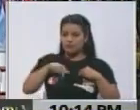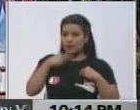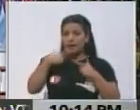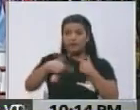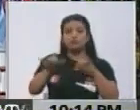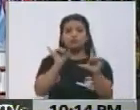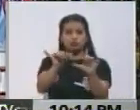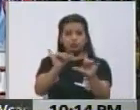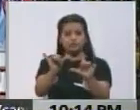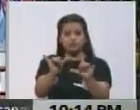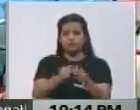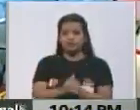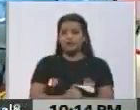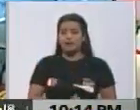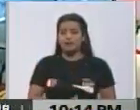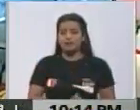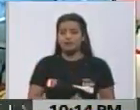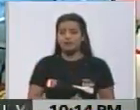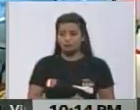YouTube. Es otra red.